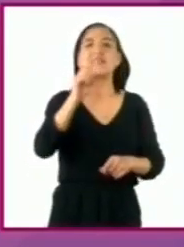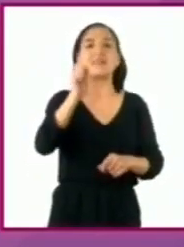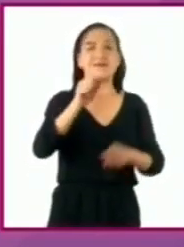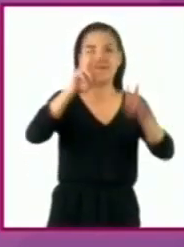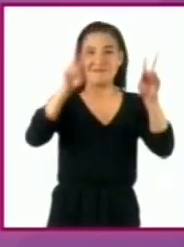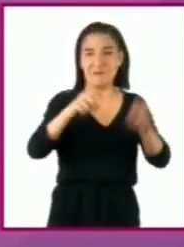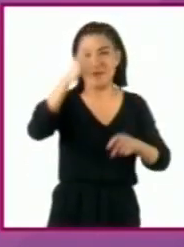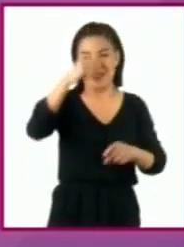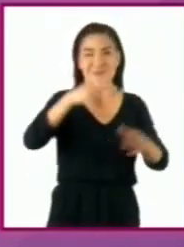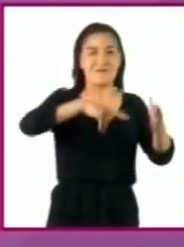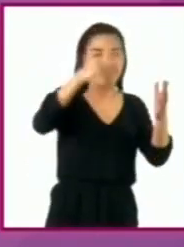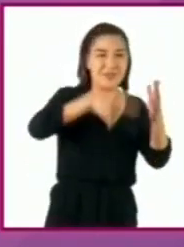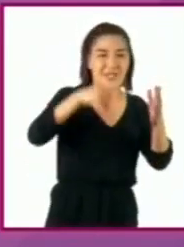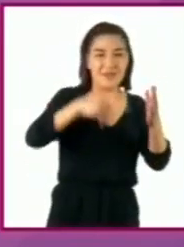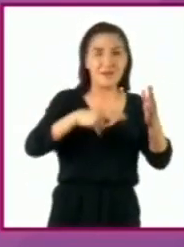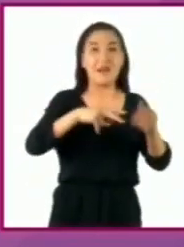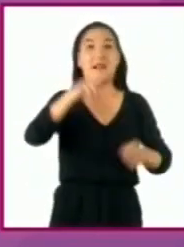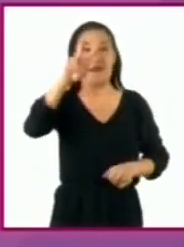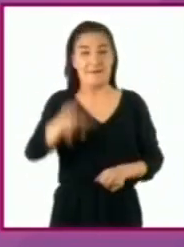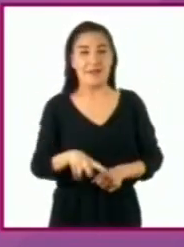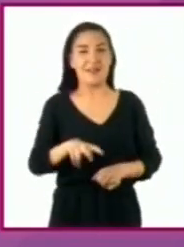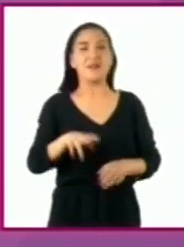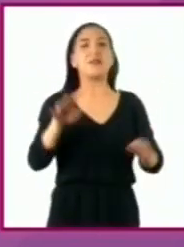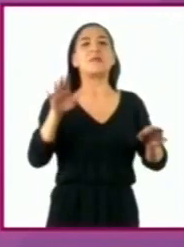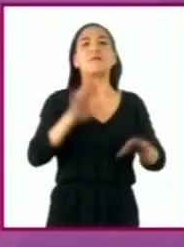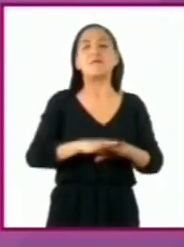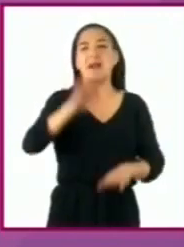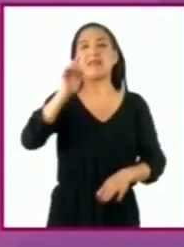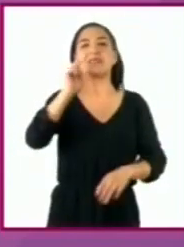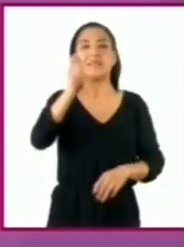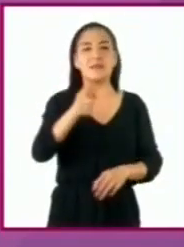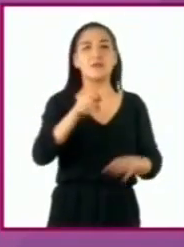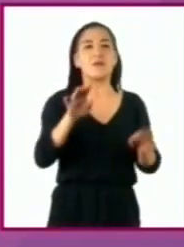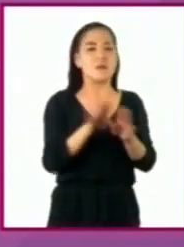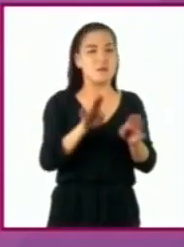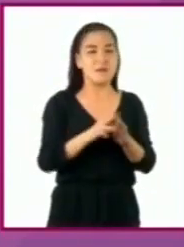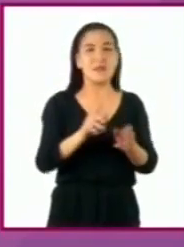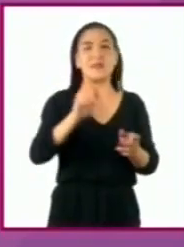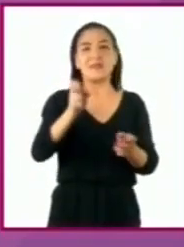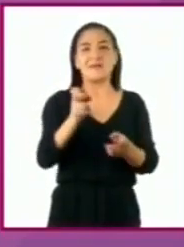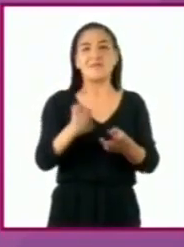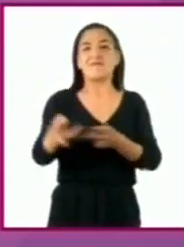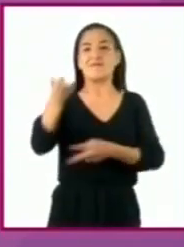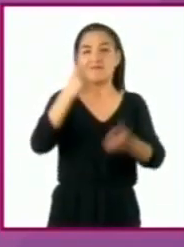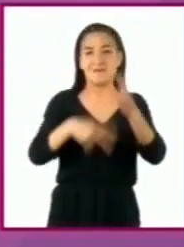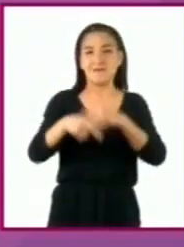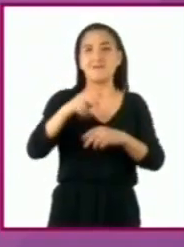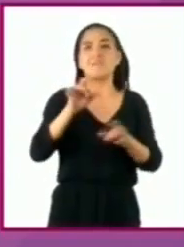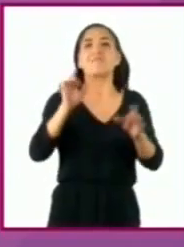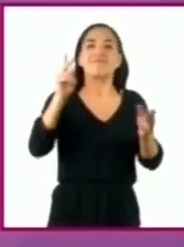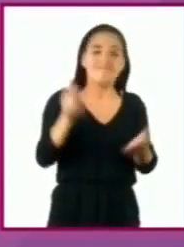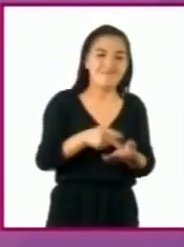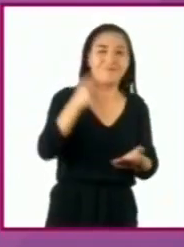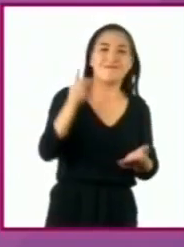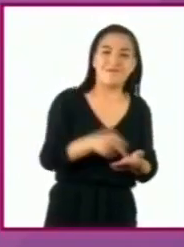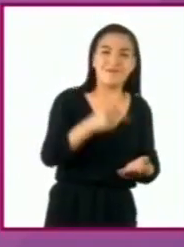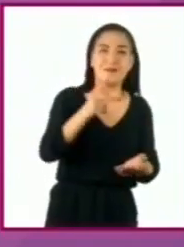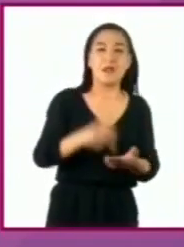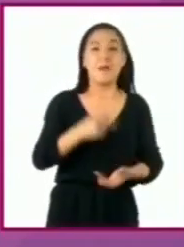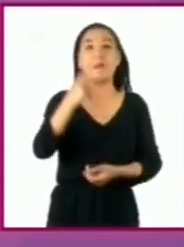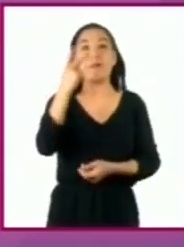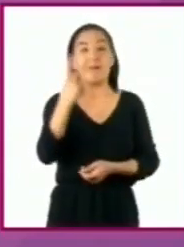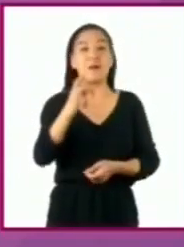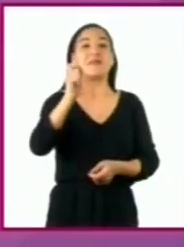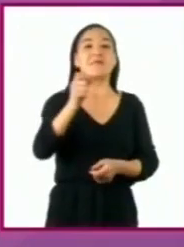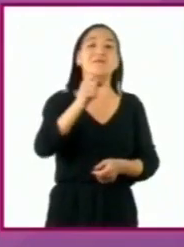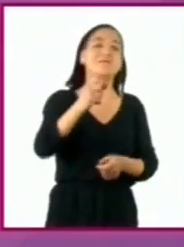para una pintura, en realidad más, ya que volvió a este motivo varias veces, 2